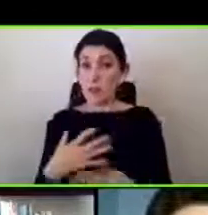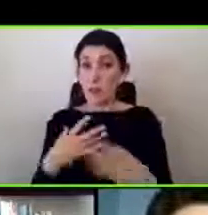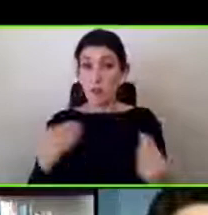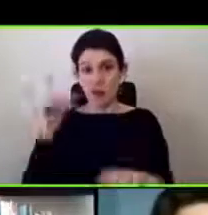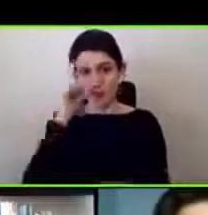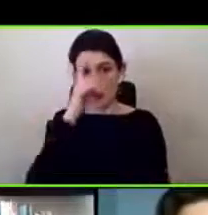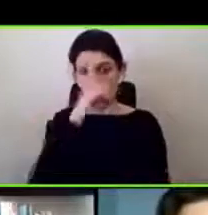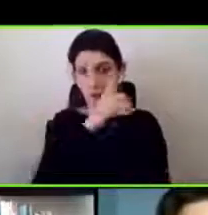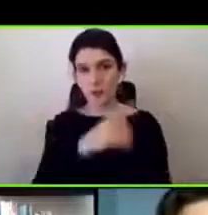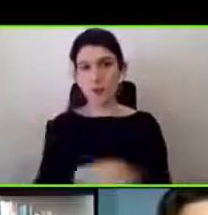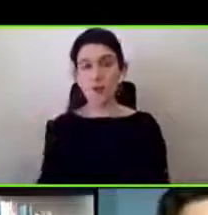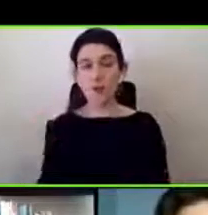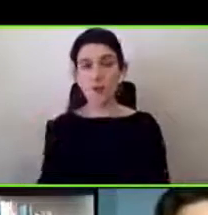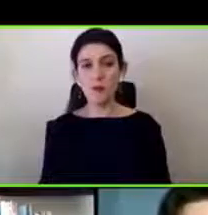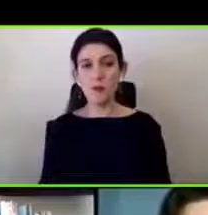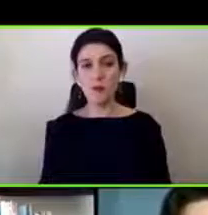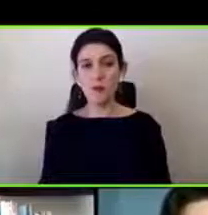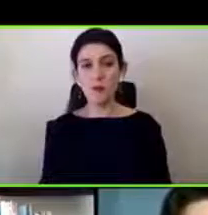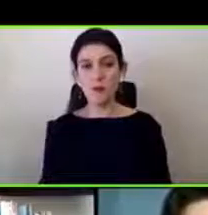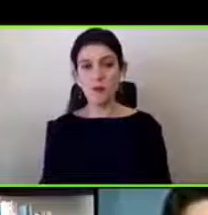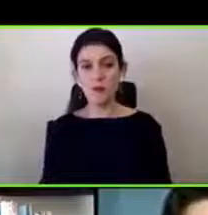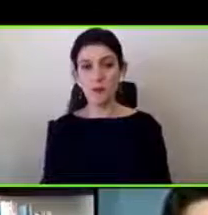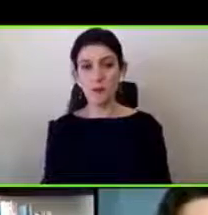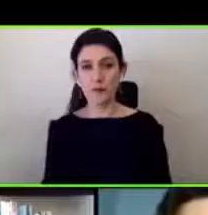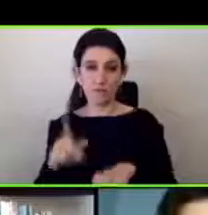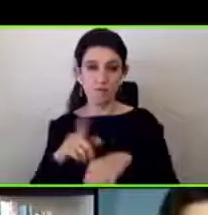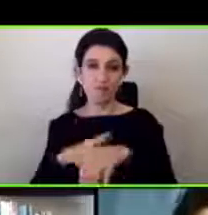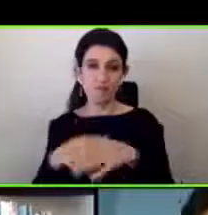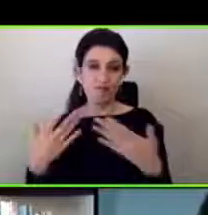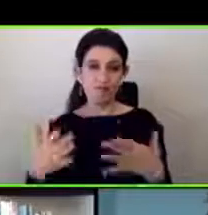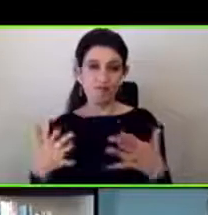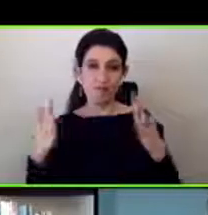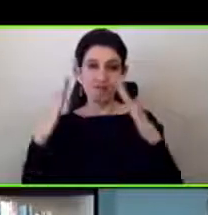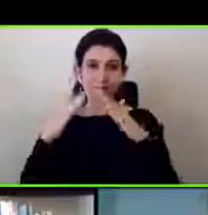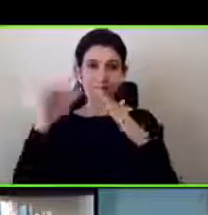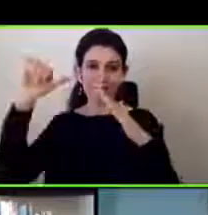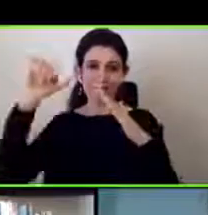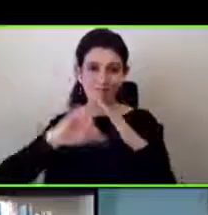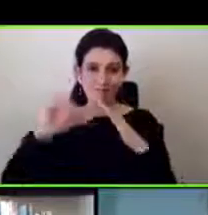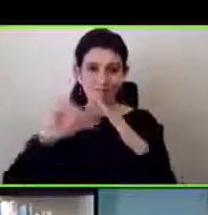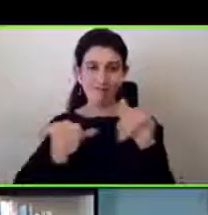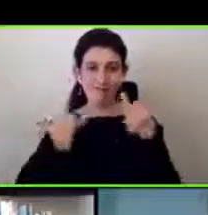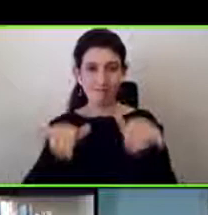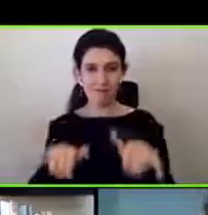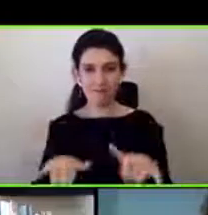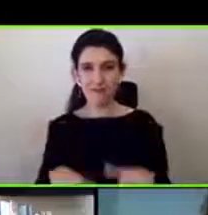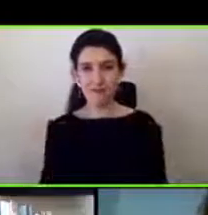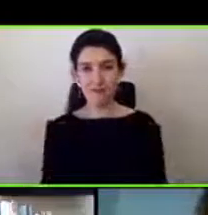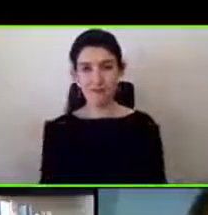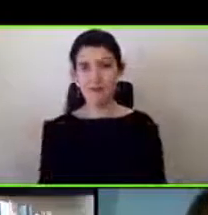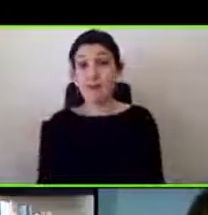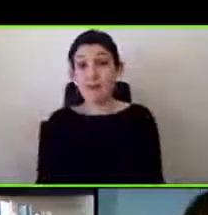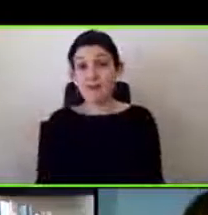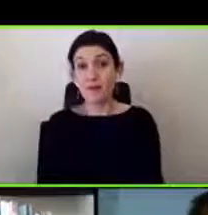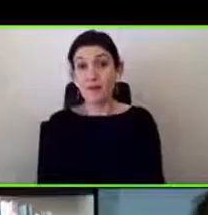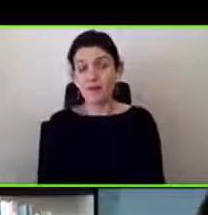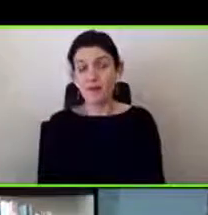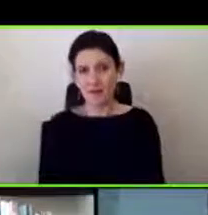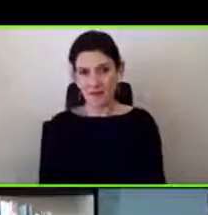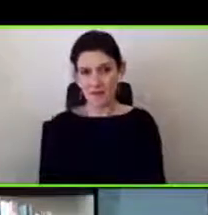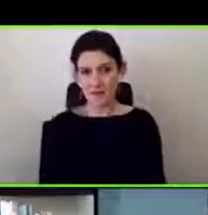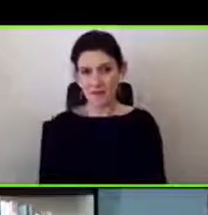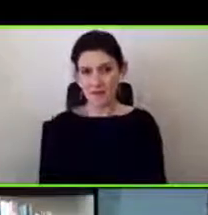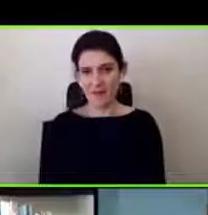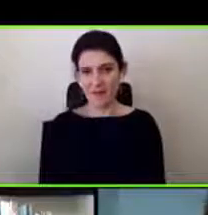el tiempo que ya llevamos encerrados, confinados. Gracias. Pero bueno, vamos a salir.